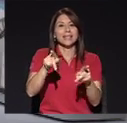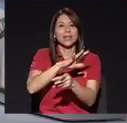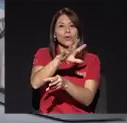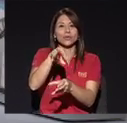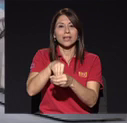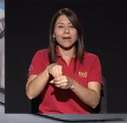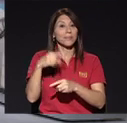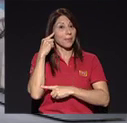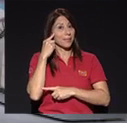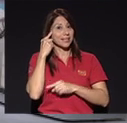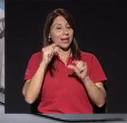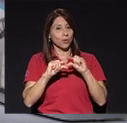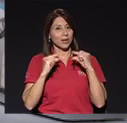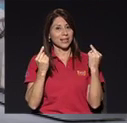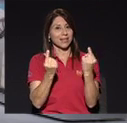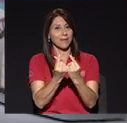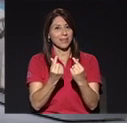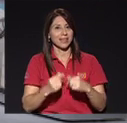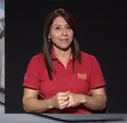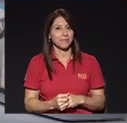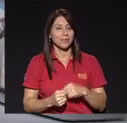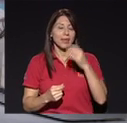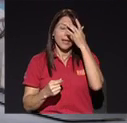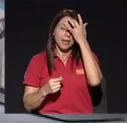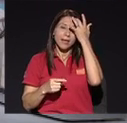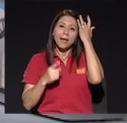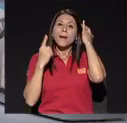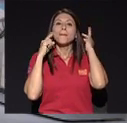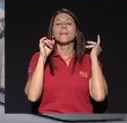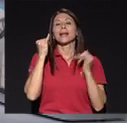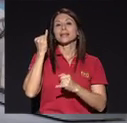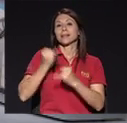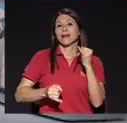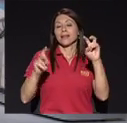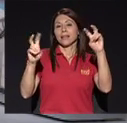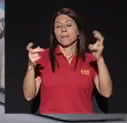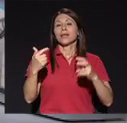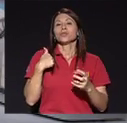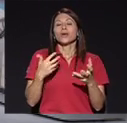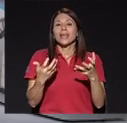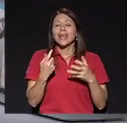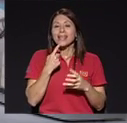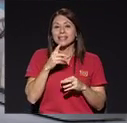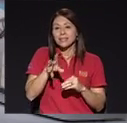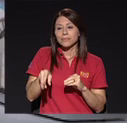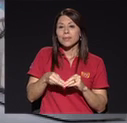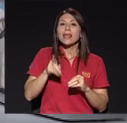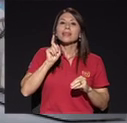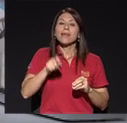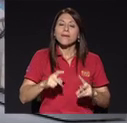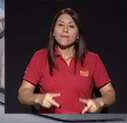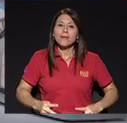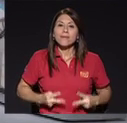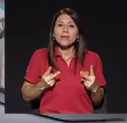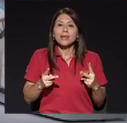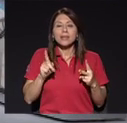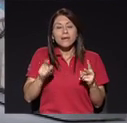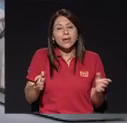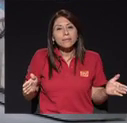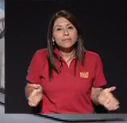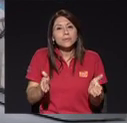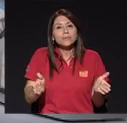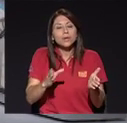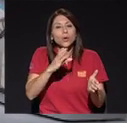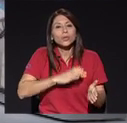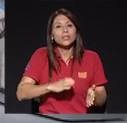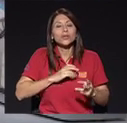inclusiva. Pensar colectivamente. Yo quería expresar, para cerrar el tema, que hay que vivir, hay que generar condiciones de vida